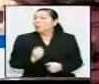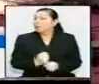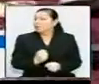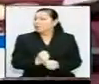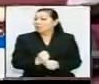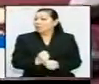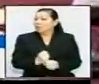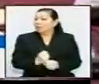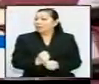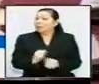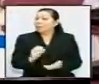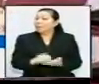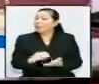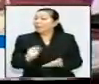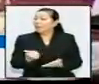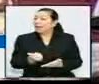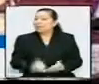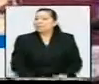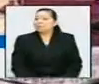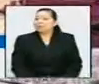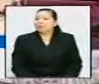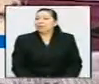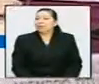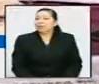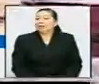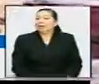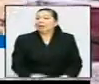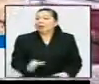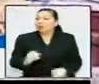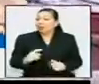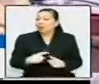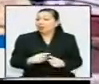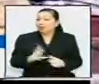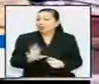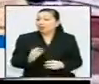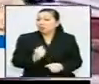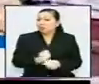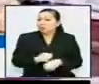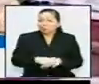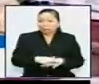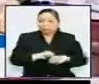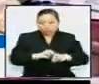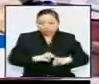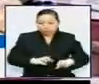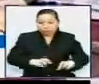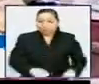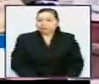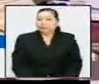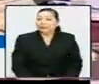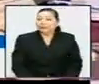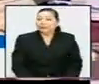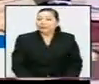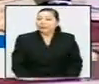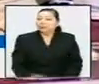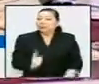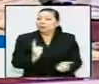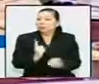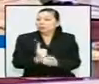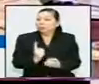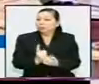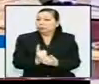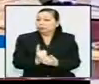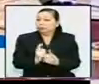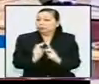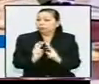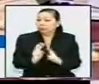trabajo más ágil y viable. Entonces, la Contraloría hace su auditoría, encuentra los